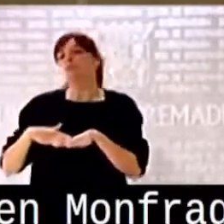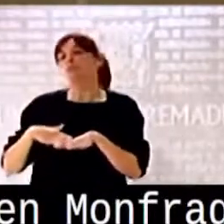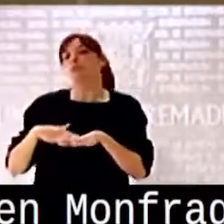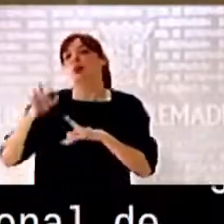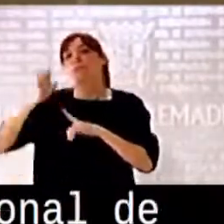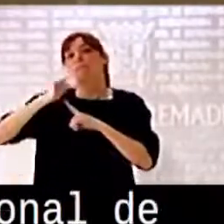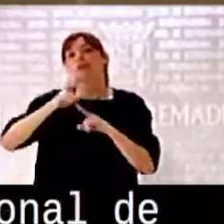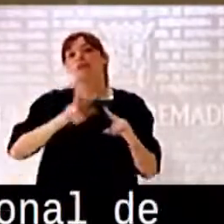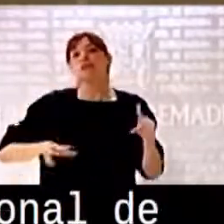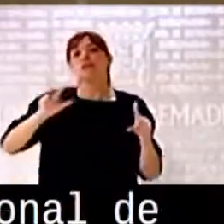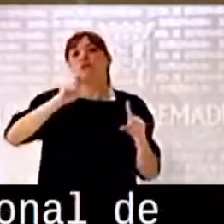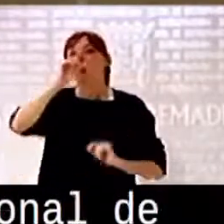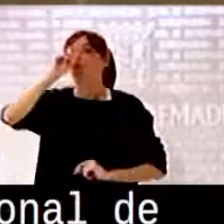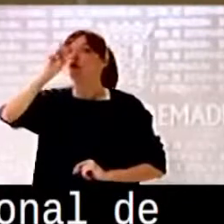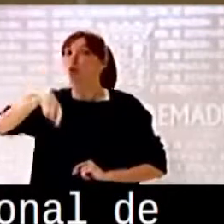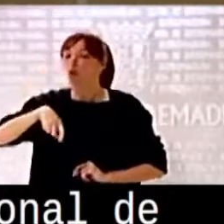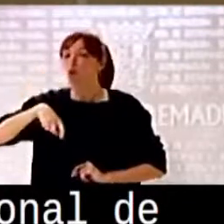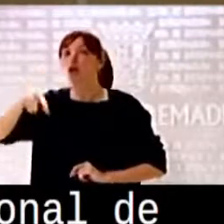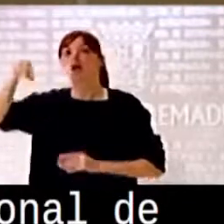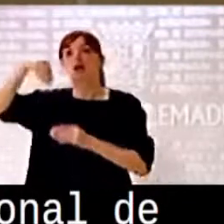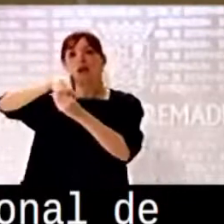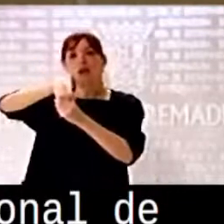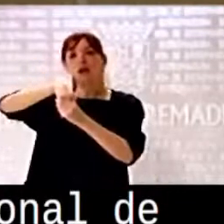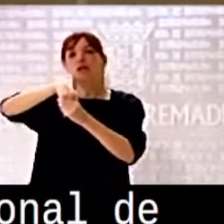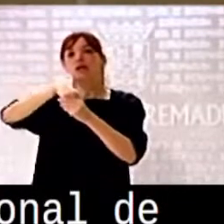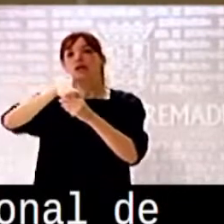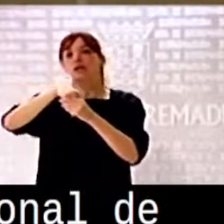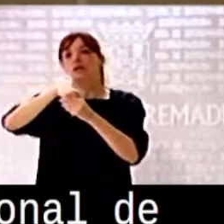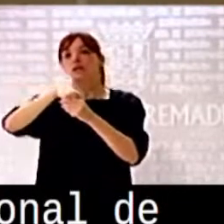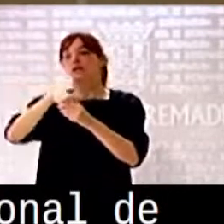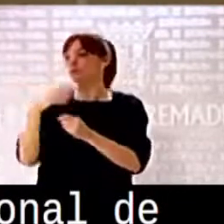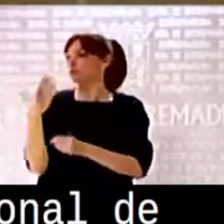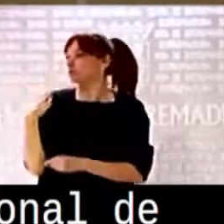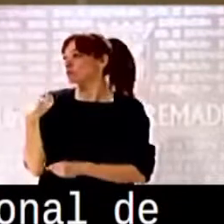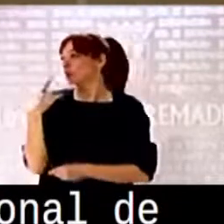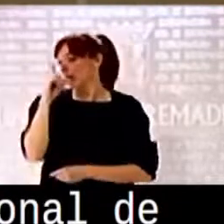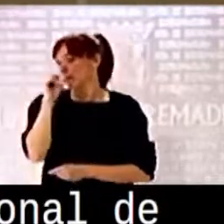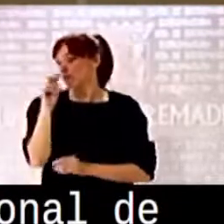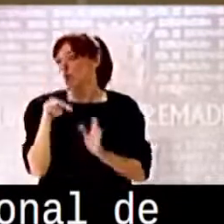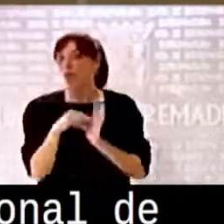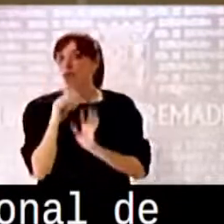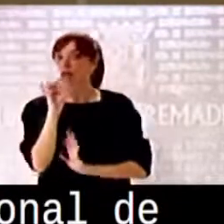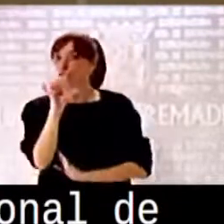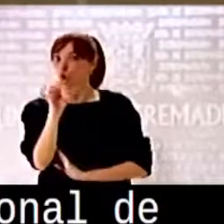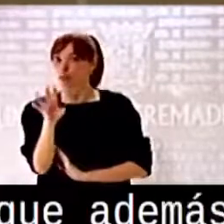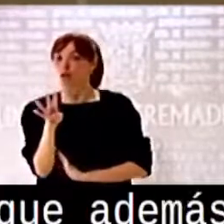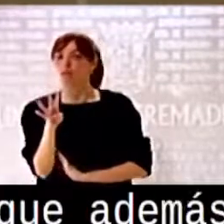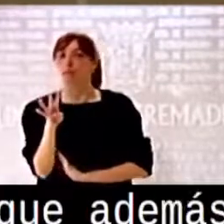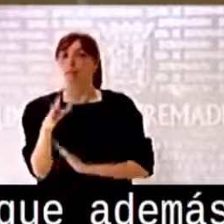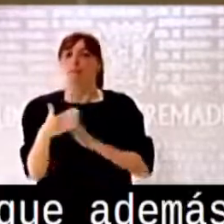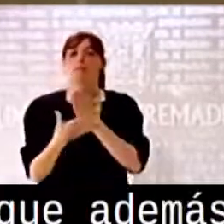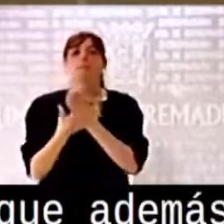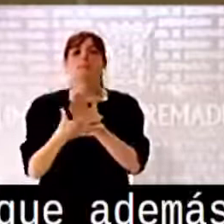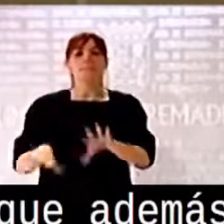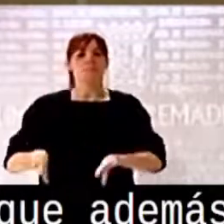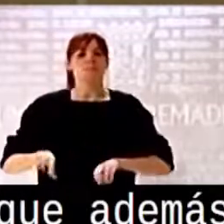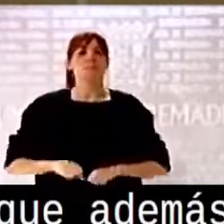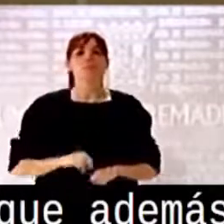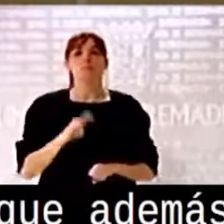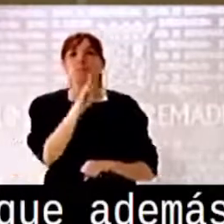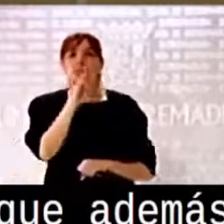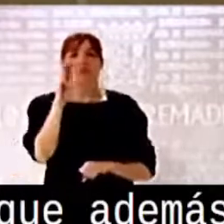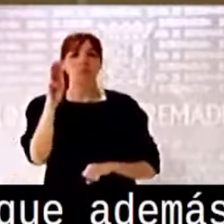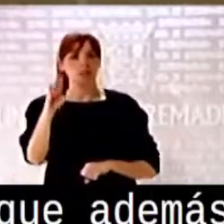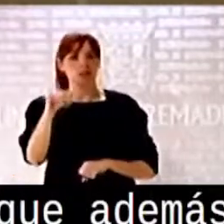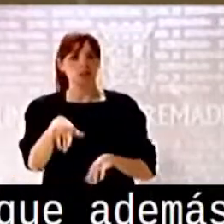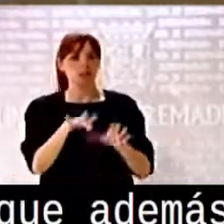Parque Nacional de Monfragüe tiene, desde el año 2014, que además gobernaba el Partido Popular